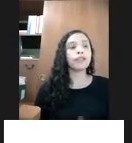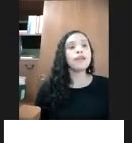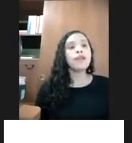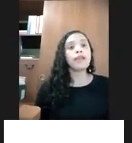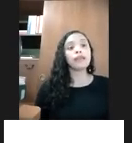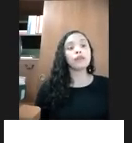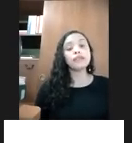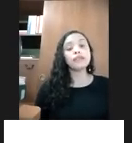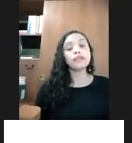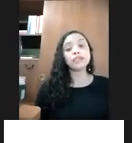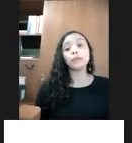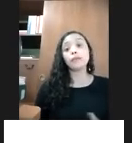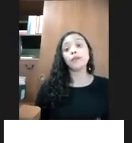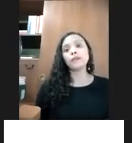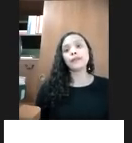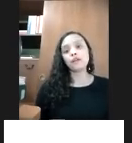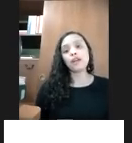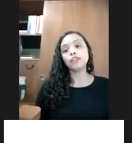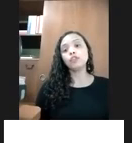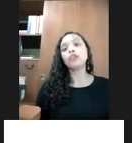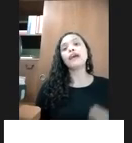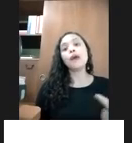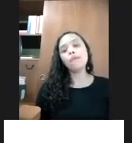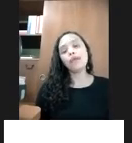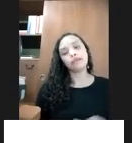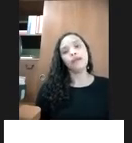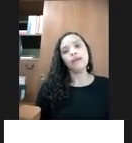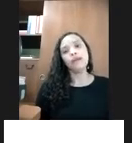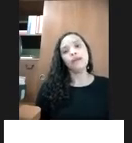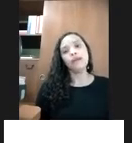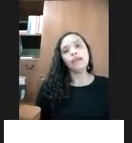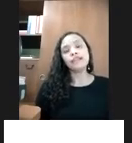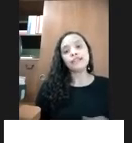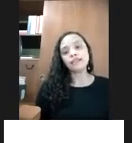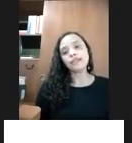gente está utilizando para poder preparar los alimentos, aumenta